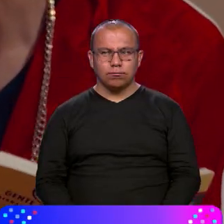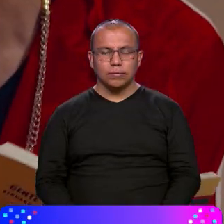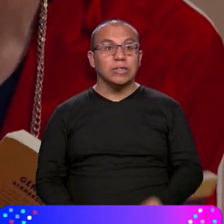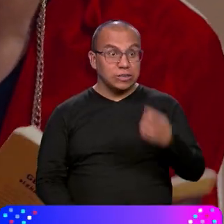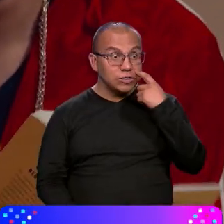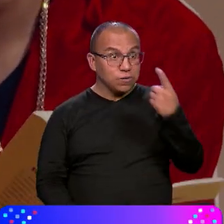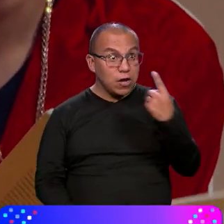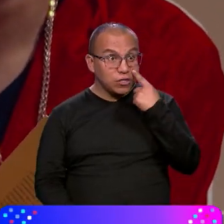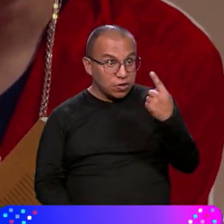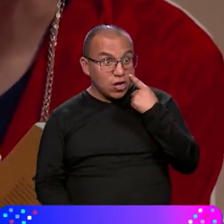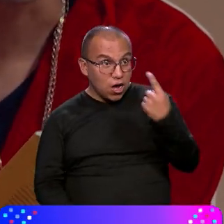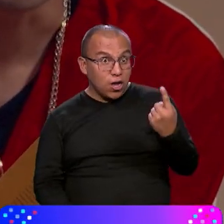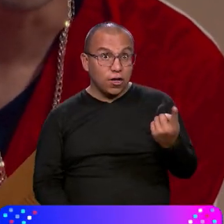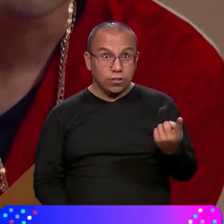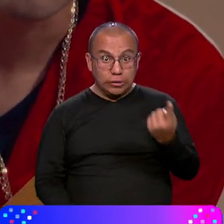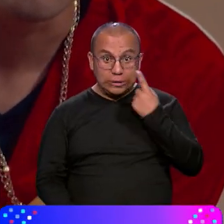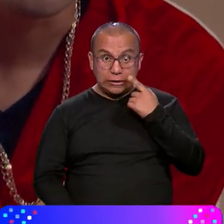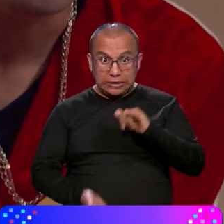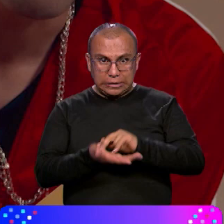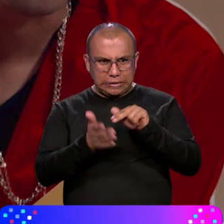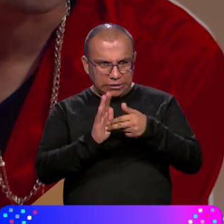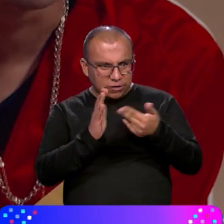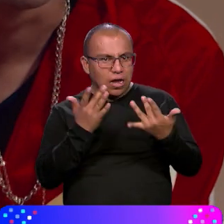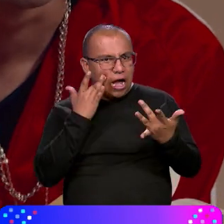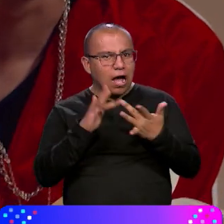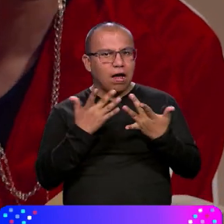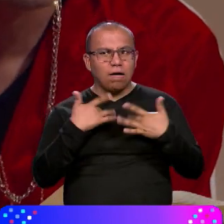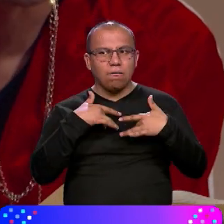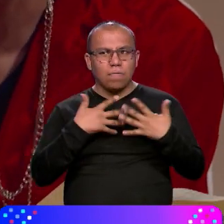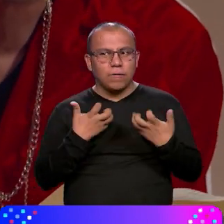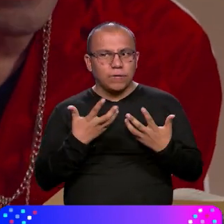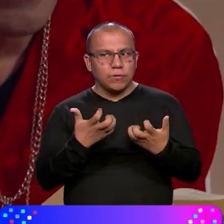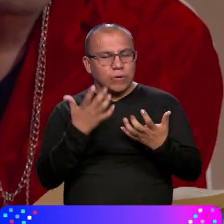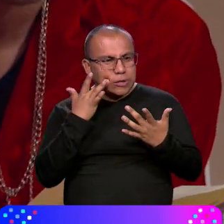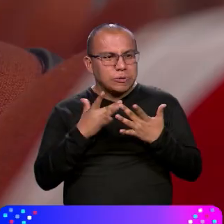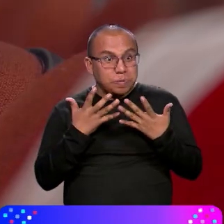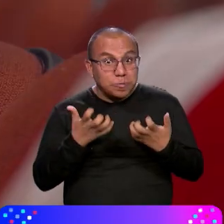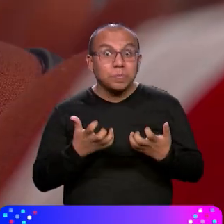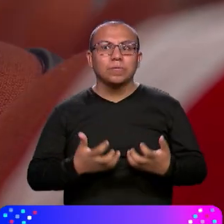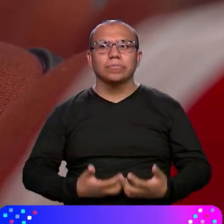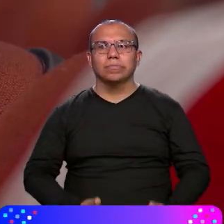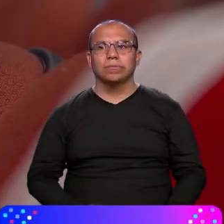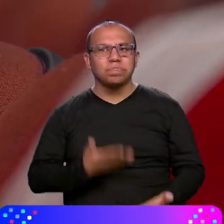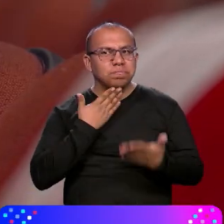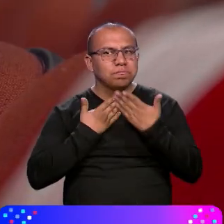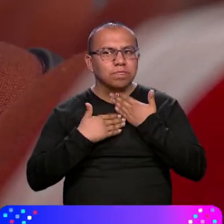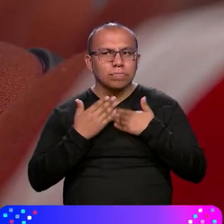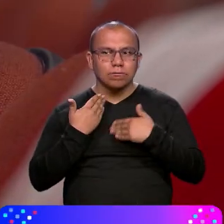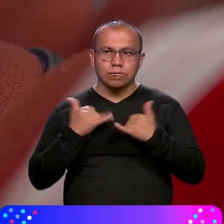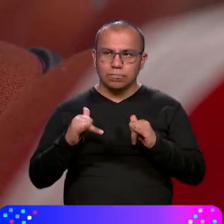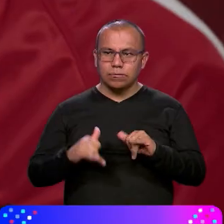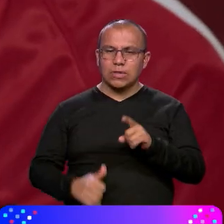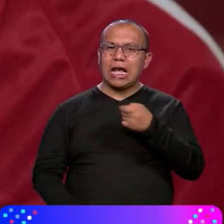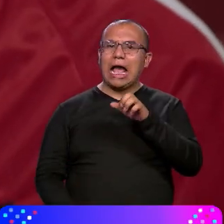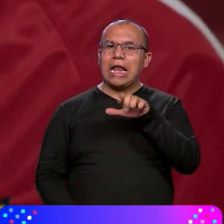¿Sí ve? Eso indica que ella por dentro no lo desea. ¿Y Kala?